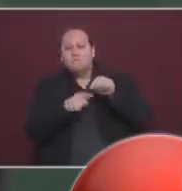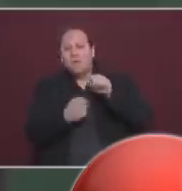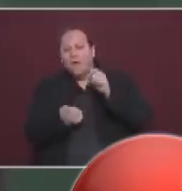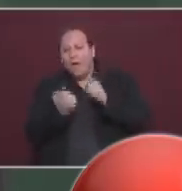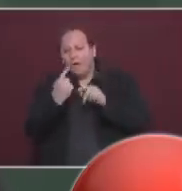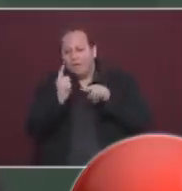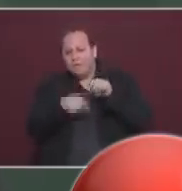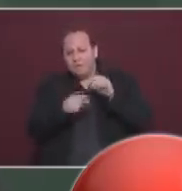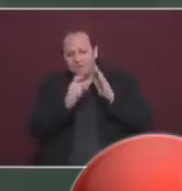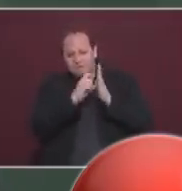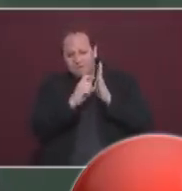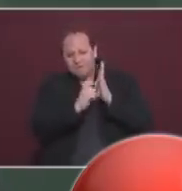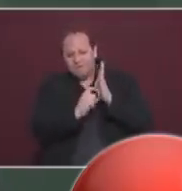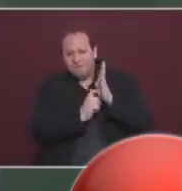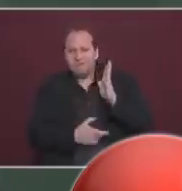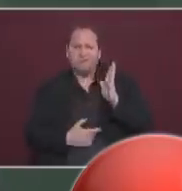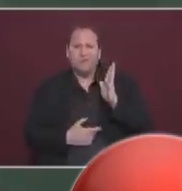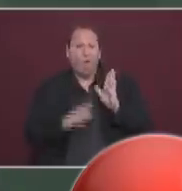es decir,